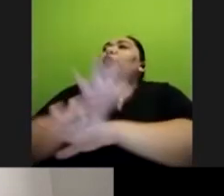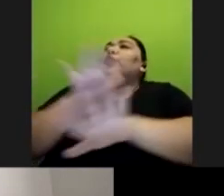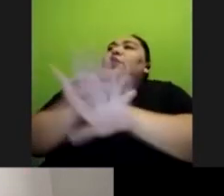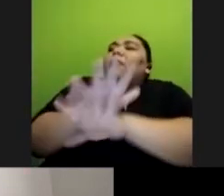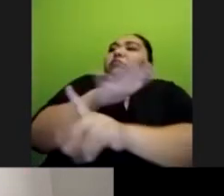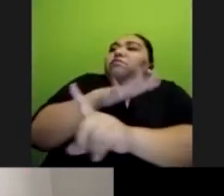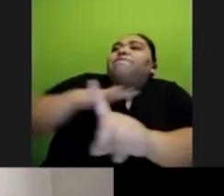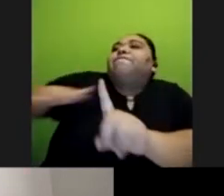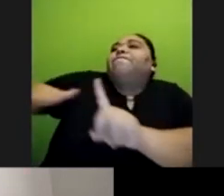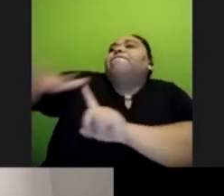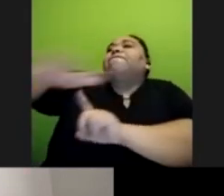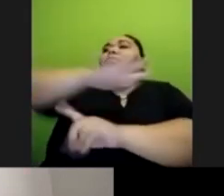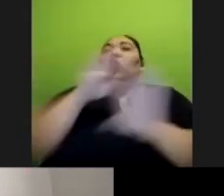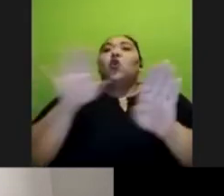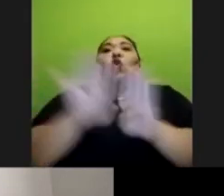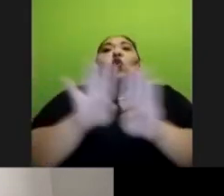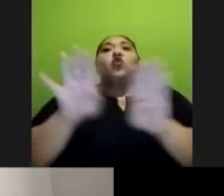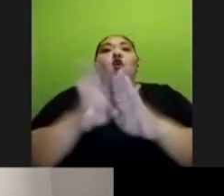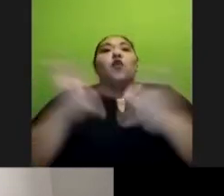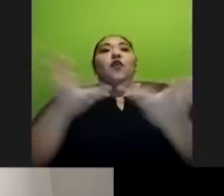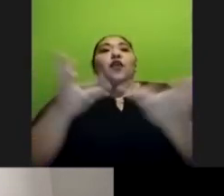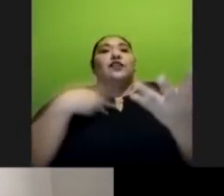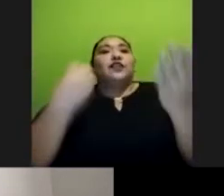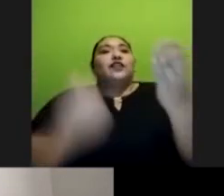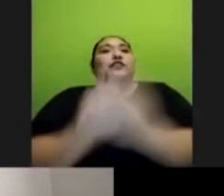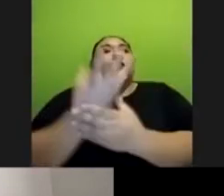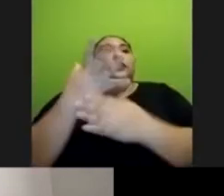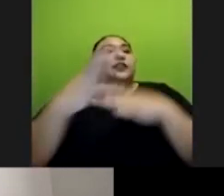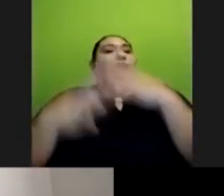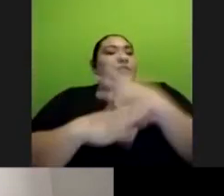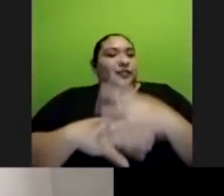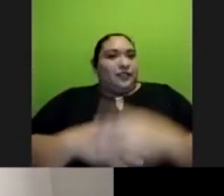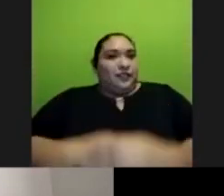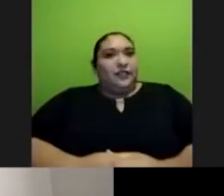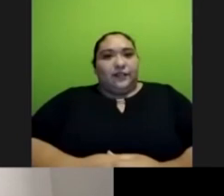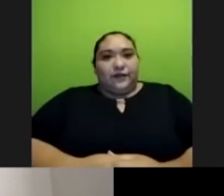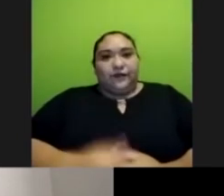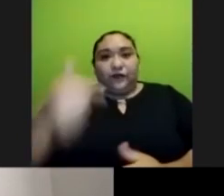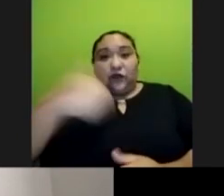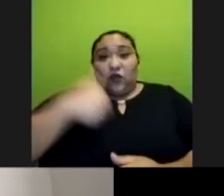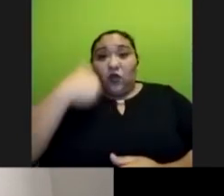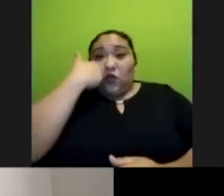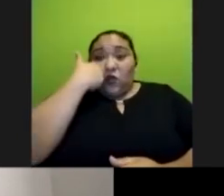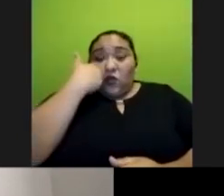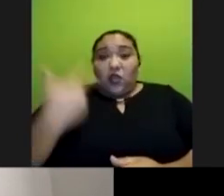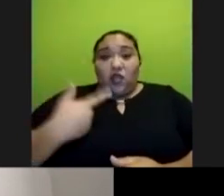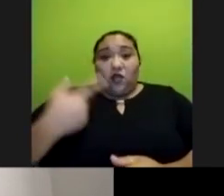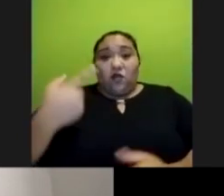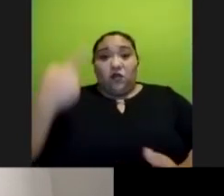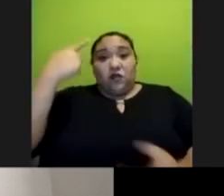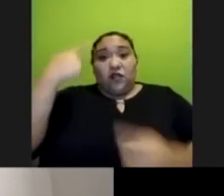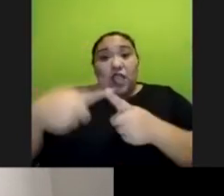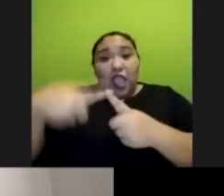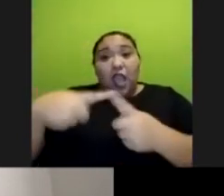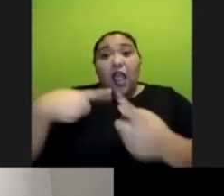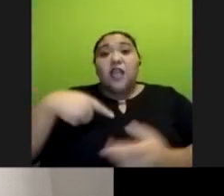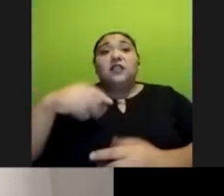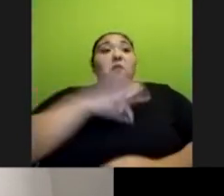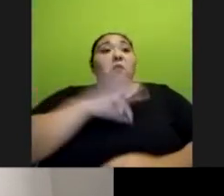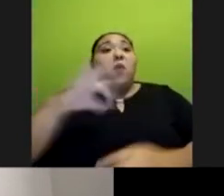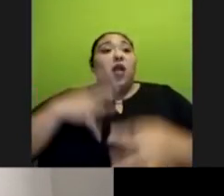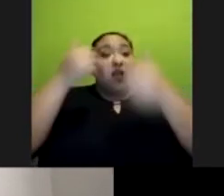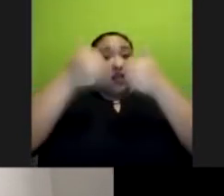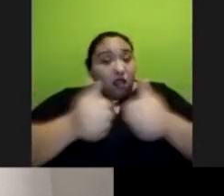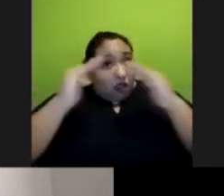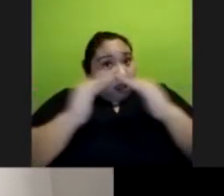cerrar diciendo, digamos, en esta intervención que, pues, quienes sí se han podido quedar en casa, ¿qué situaciones estamos viendo que están